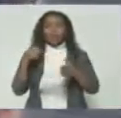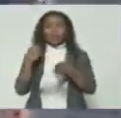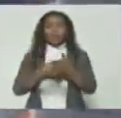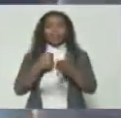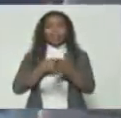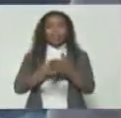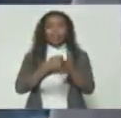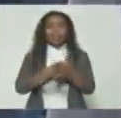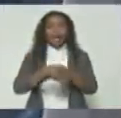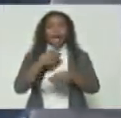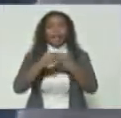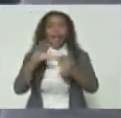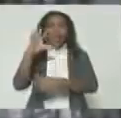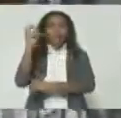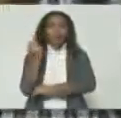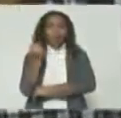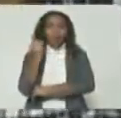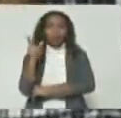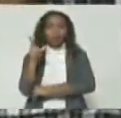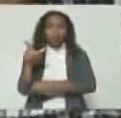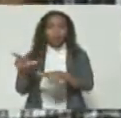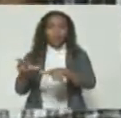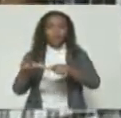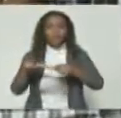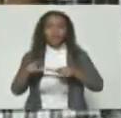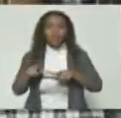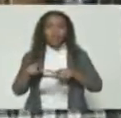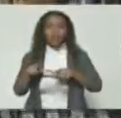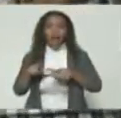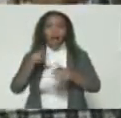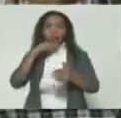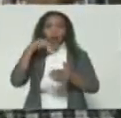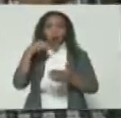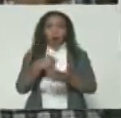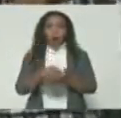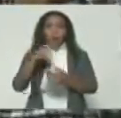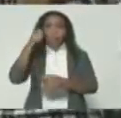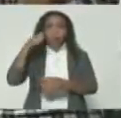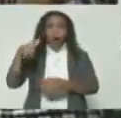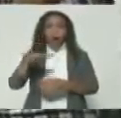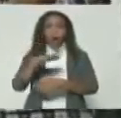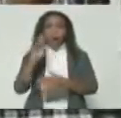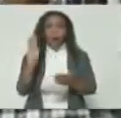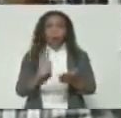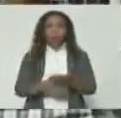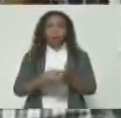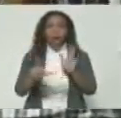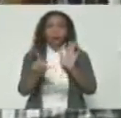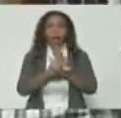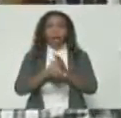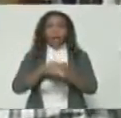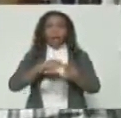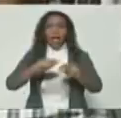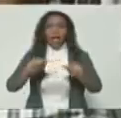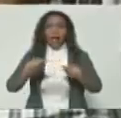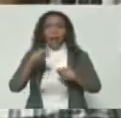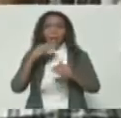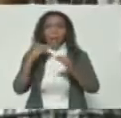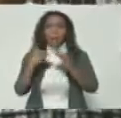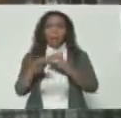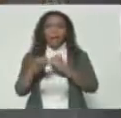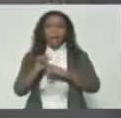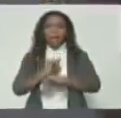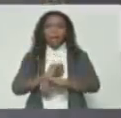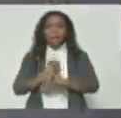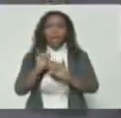pues conquistan su título de adjudicación en nombre del pueblo aplicando la Ley de Tierra. El mensaje final,